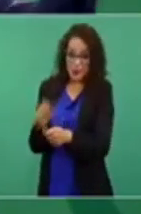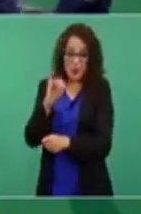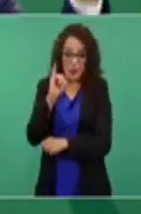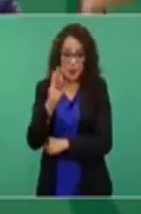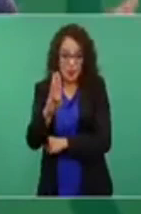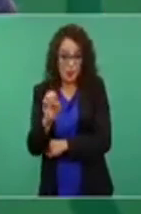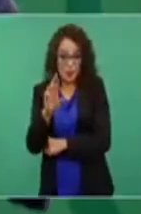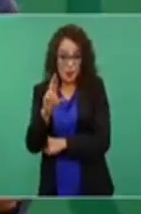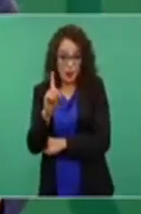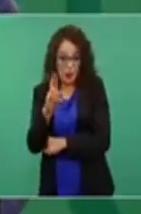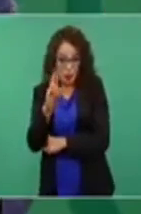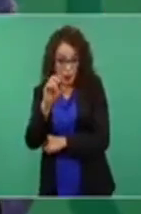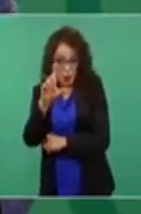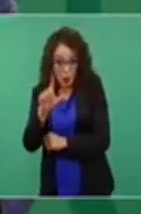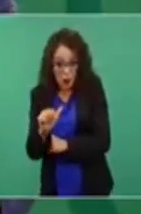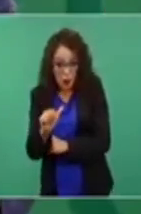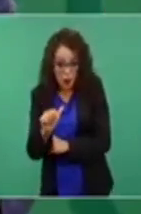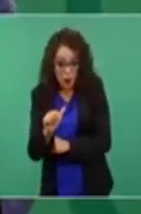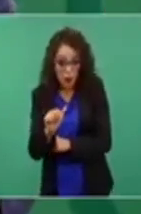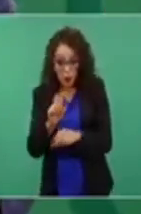completo de la industria eléctrica,